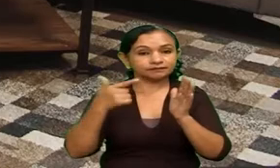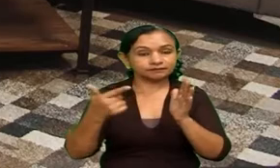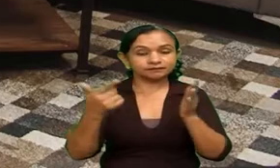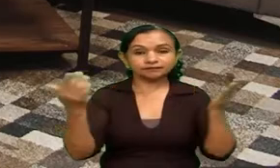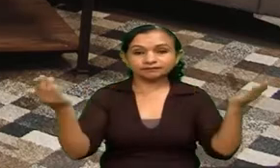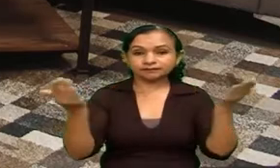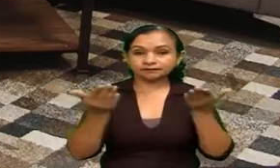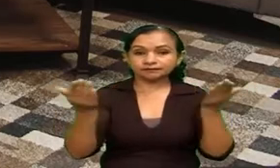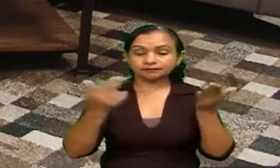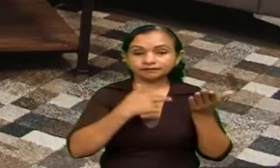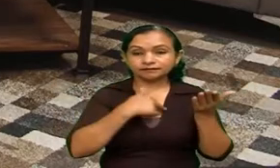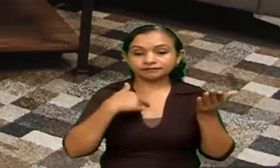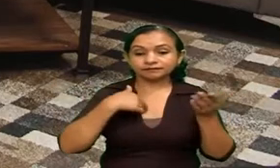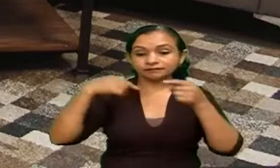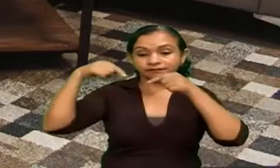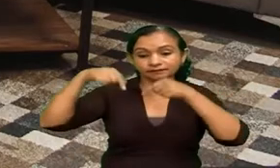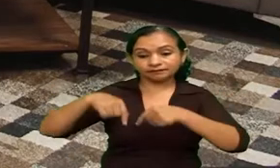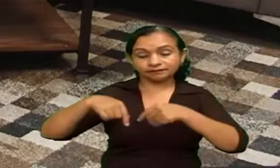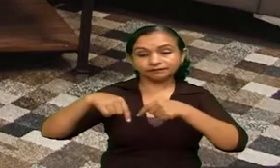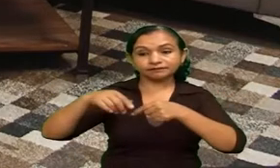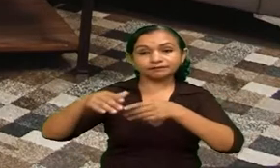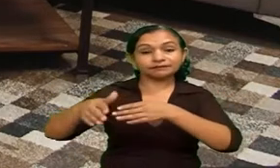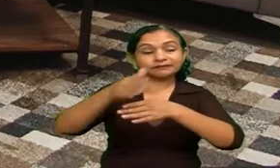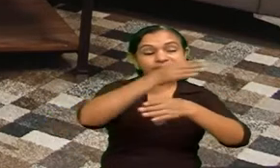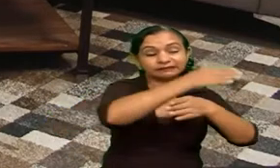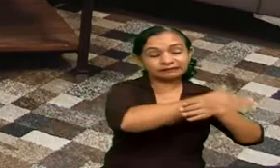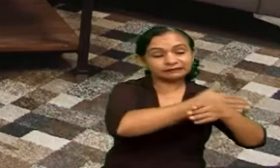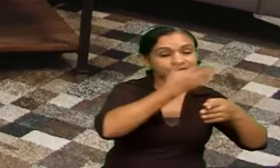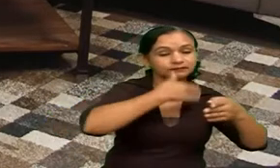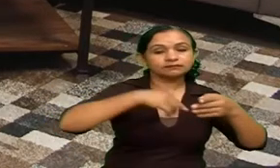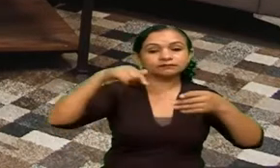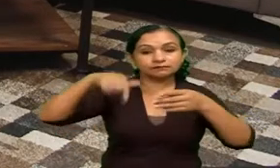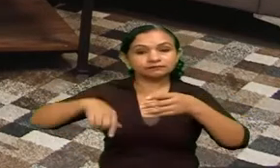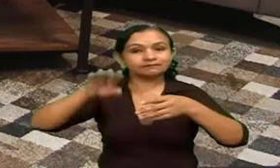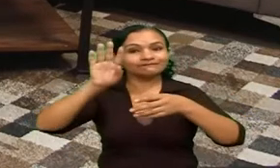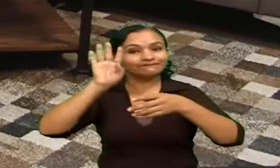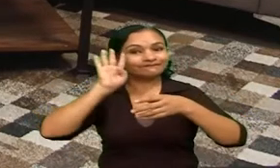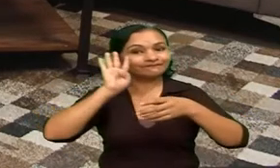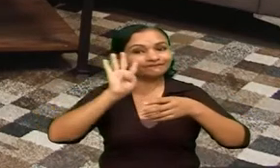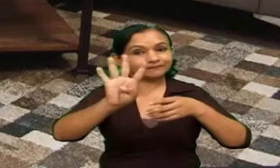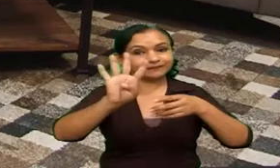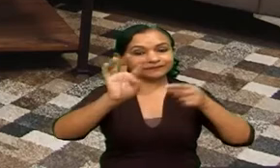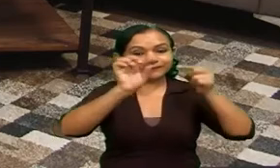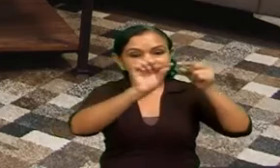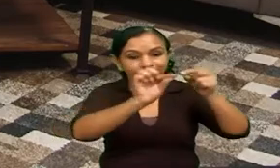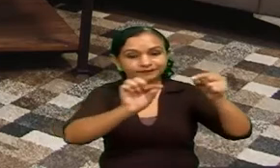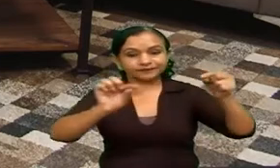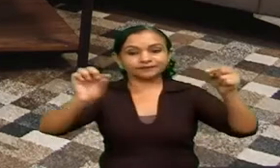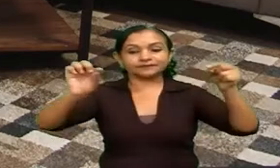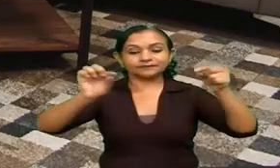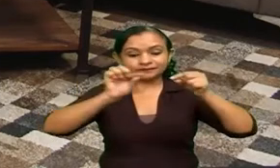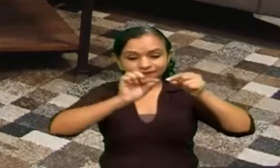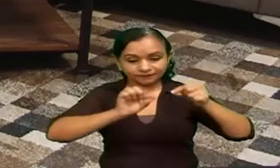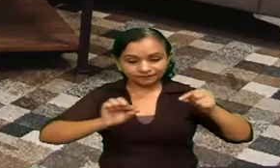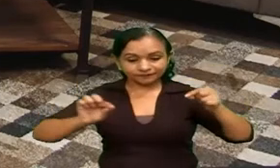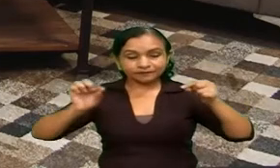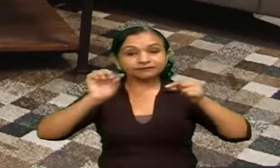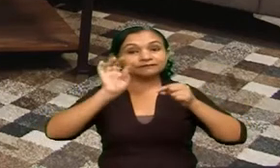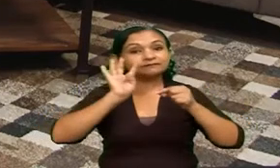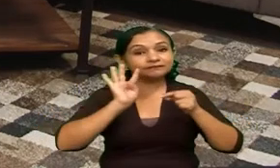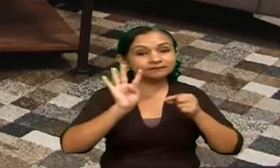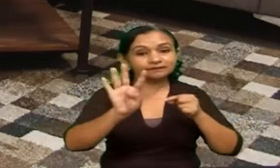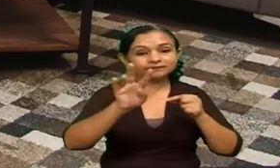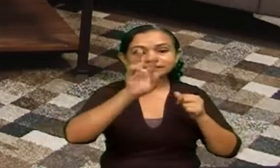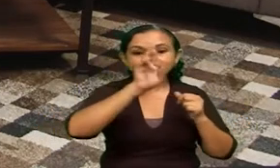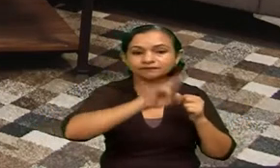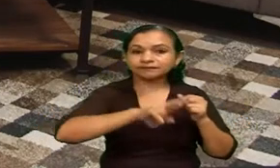está hoy? Entonces ahora había una línea, ahora hay cuatro. Ok. Cuatro líneas. En